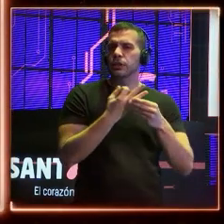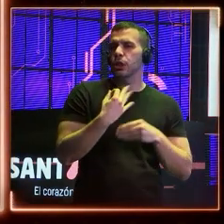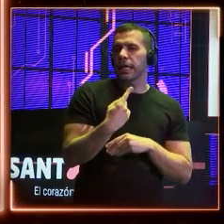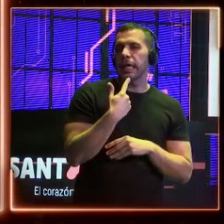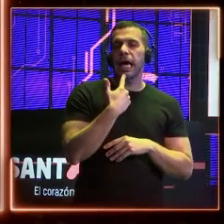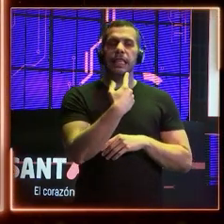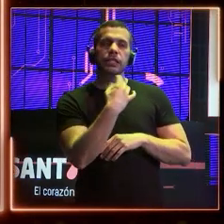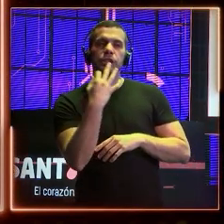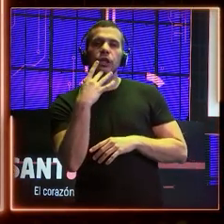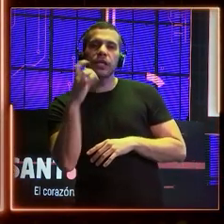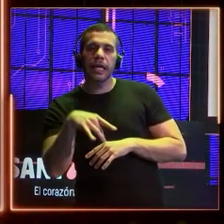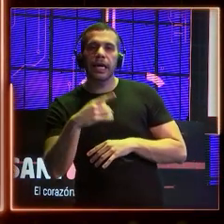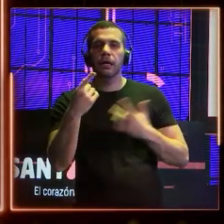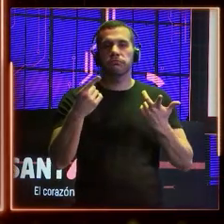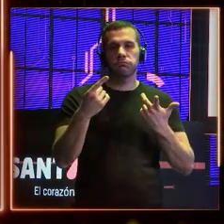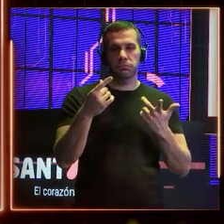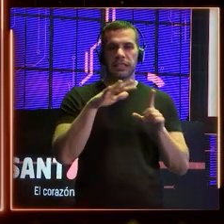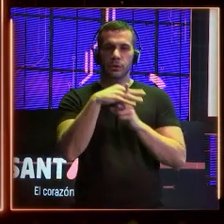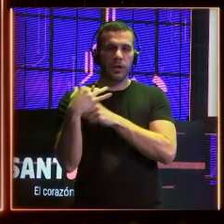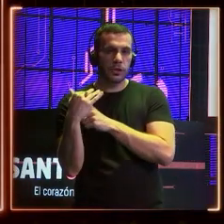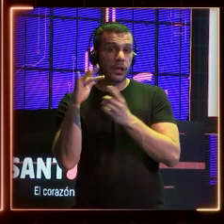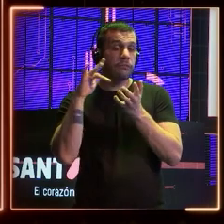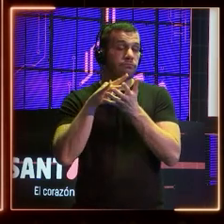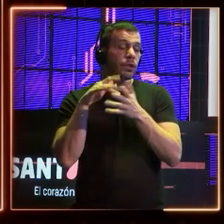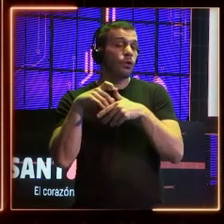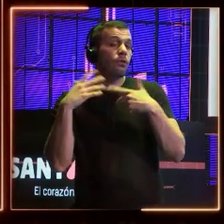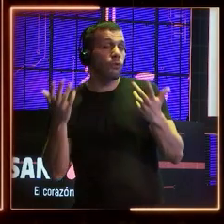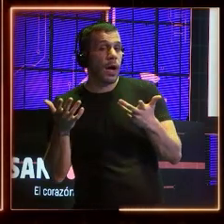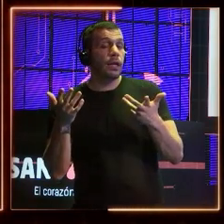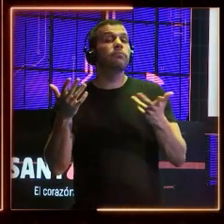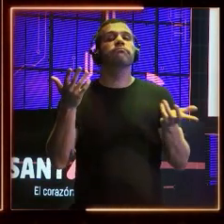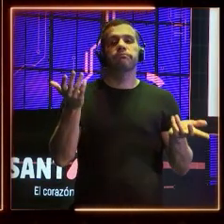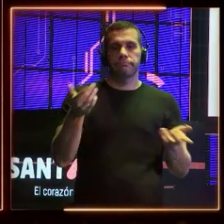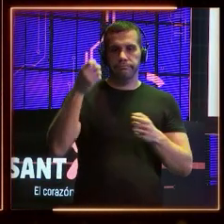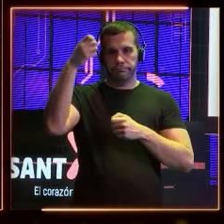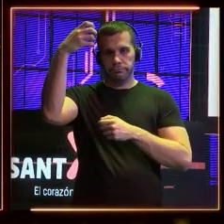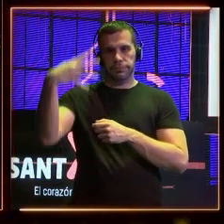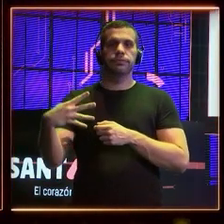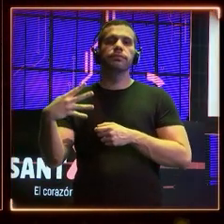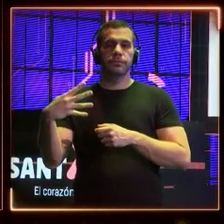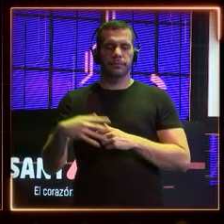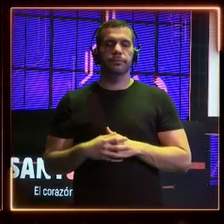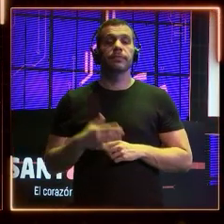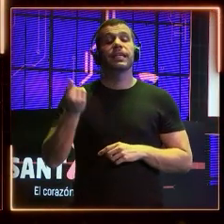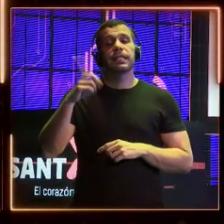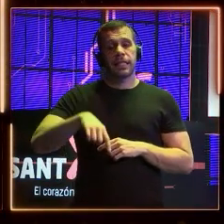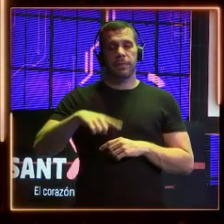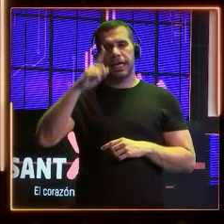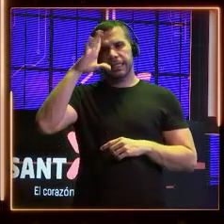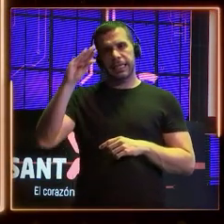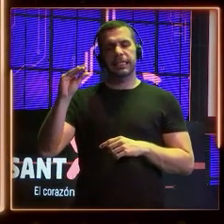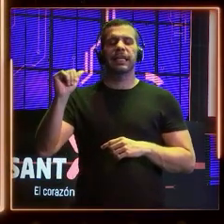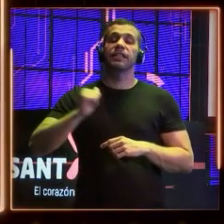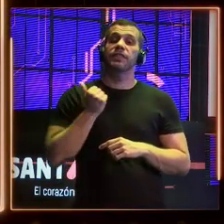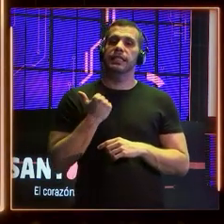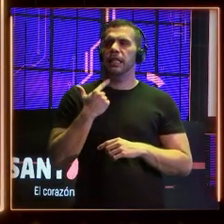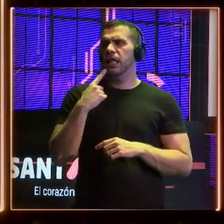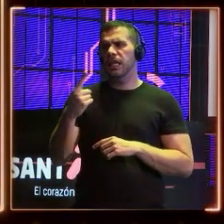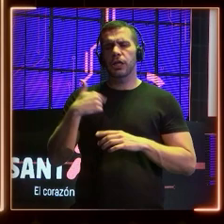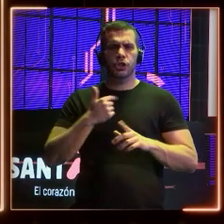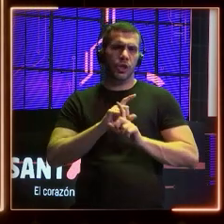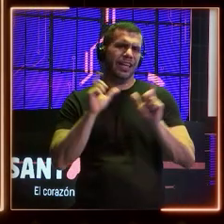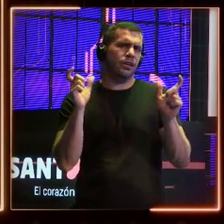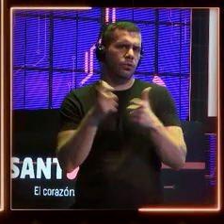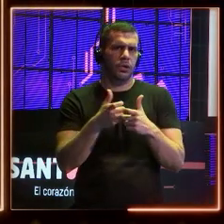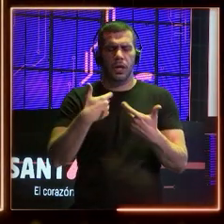Cuáles son los momentos en los que se dijo qué y otra todavía más interesante en la que vamos a decir a la Inteligencia artificial Mira estoy hasta arriba de reuniones